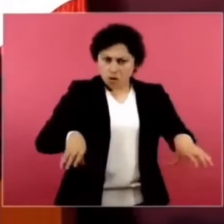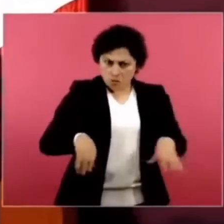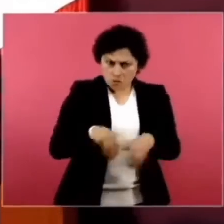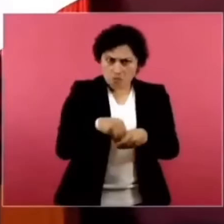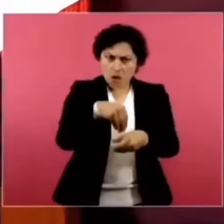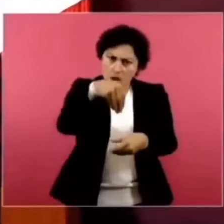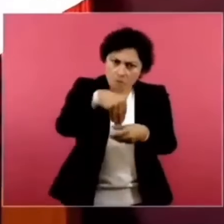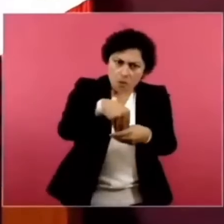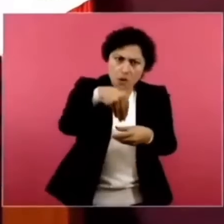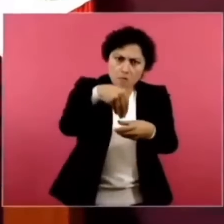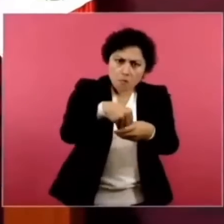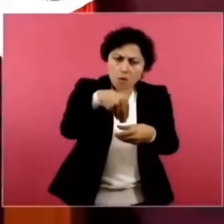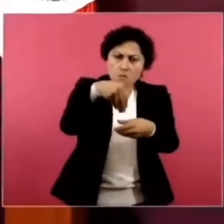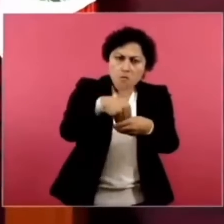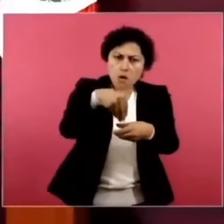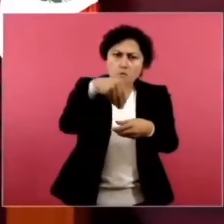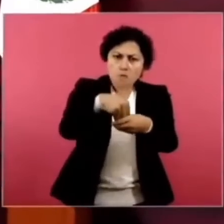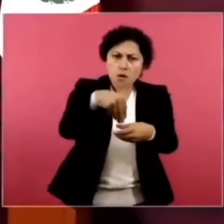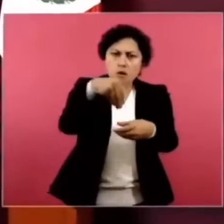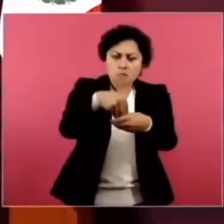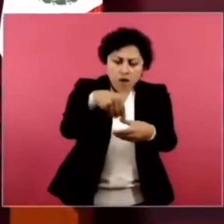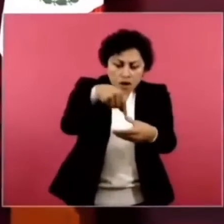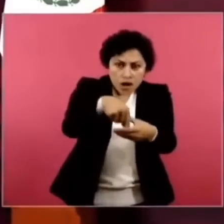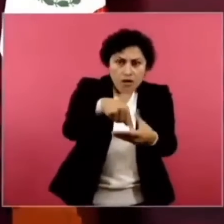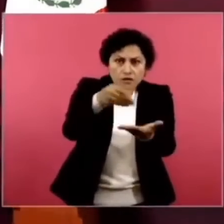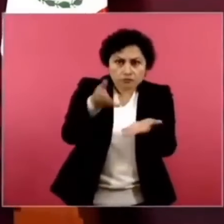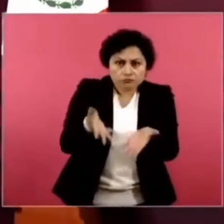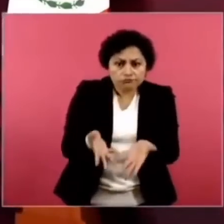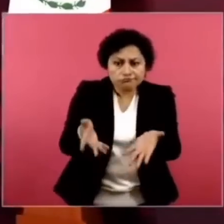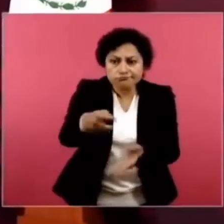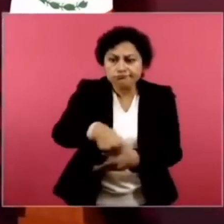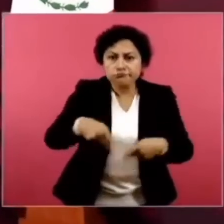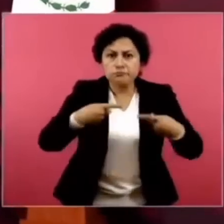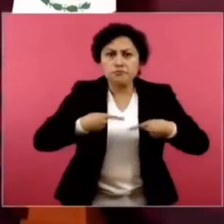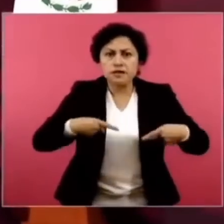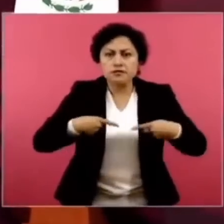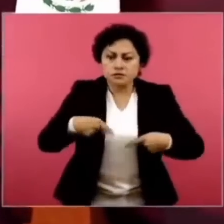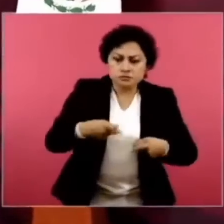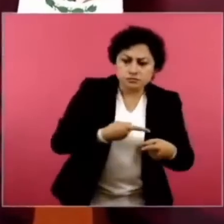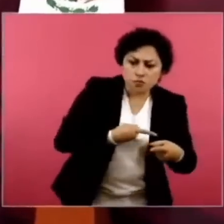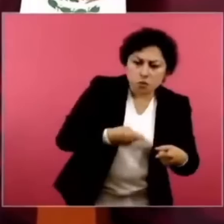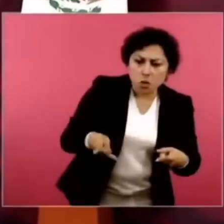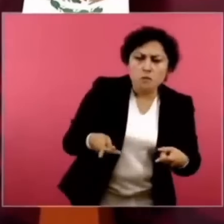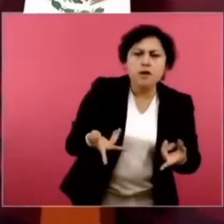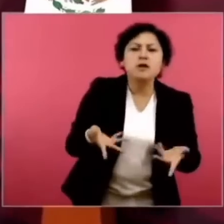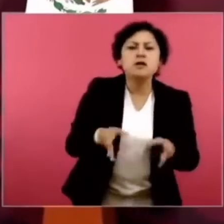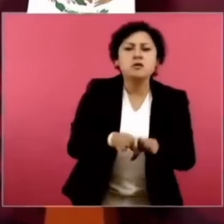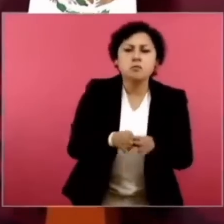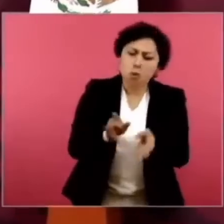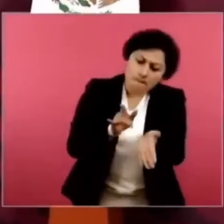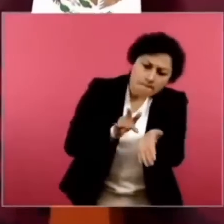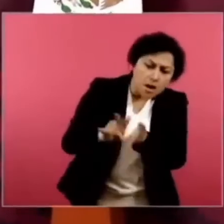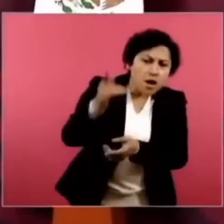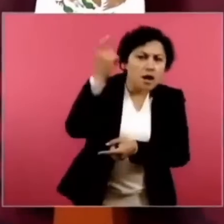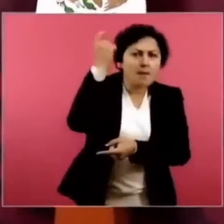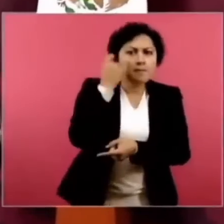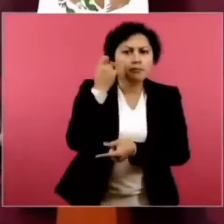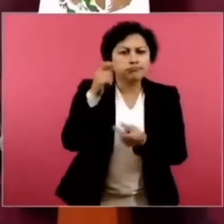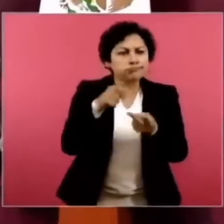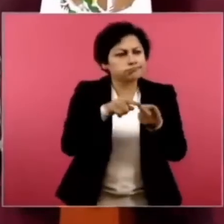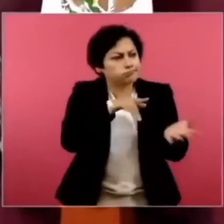pueblo, a la gente más necesitada, en pensiones para adultos mayores, en becas